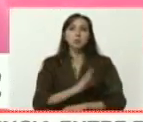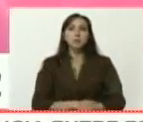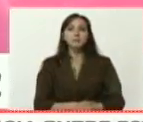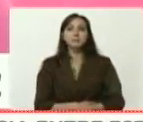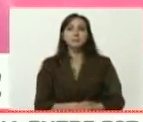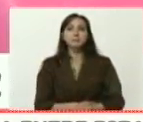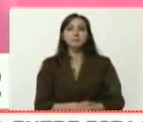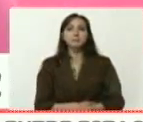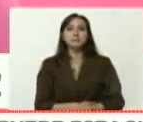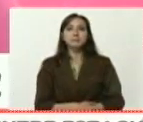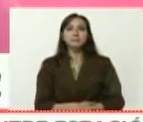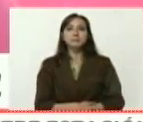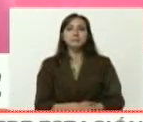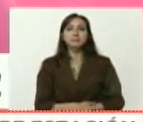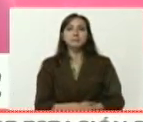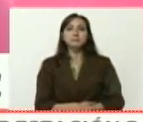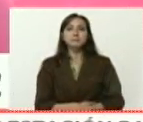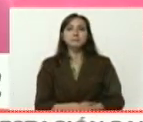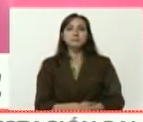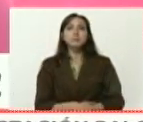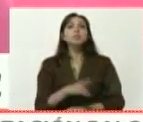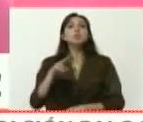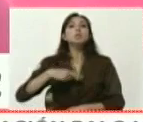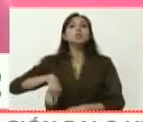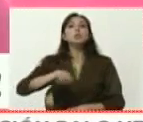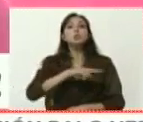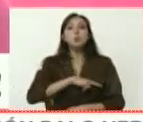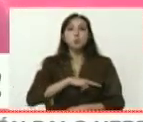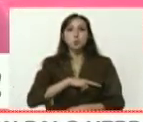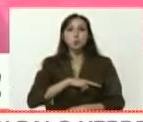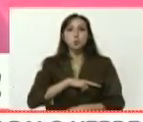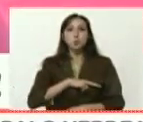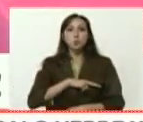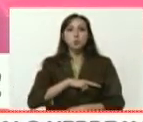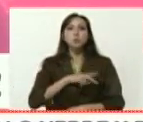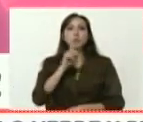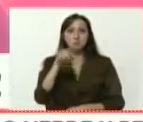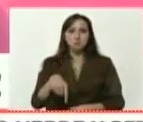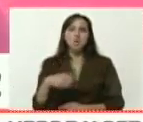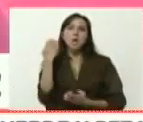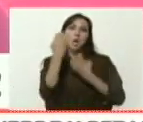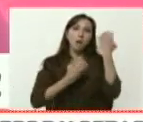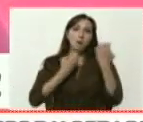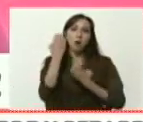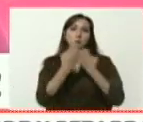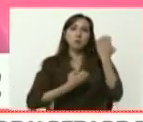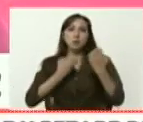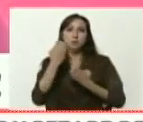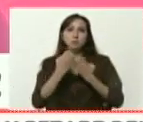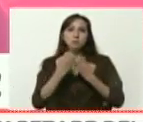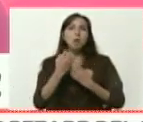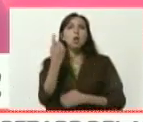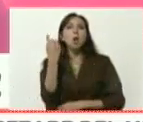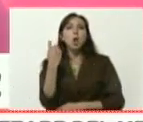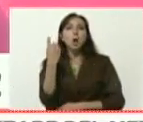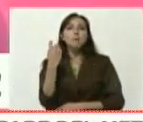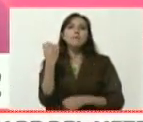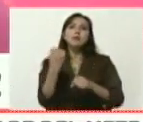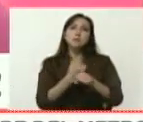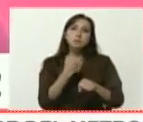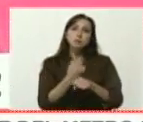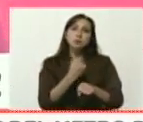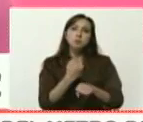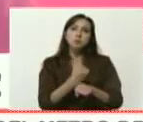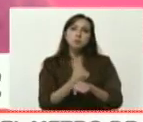a las cuentas. Y nosotros profundamente en la autocrítica también, en lo que falta por hacer,